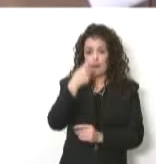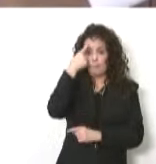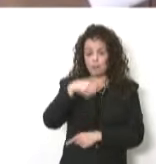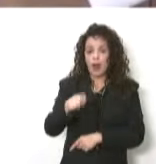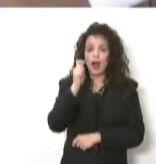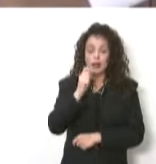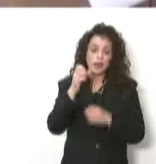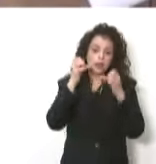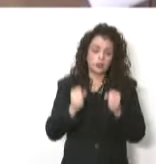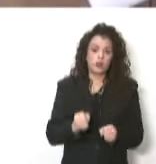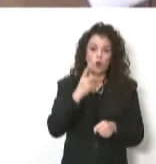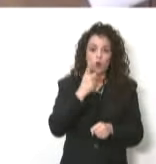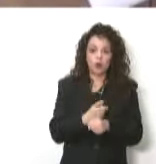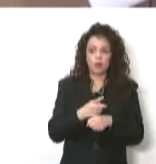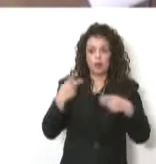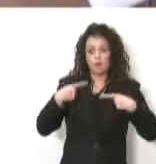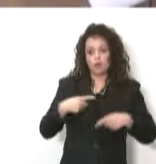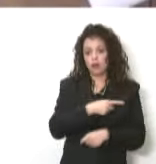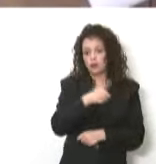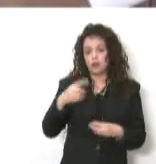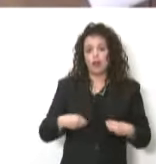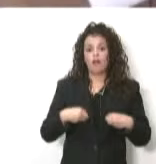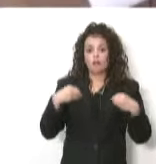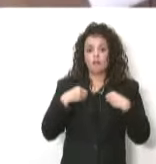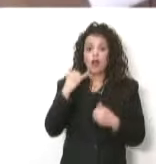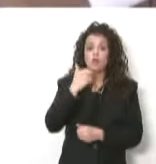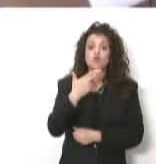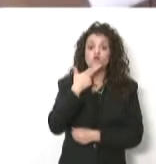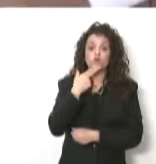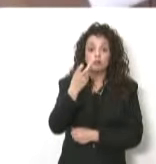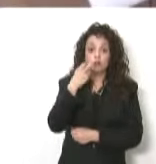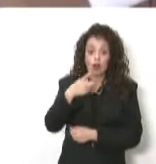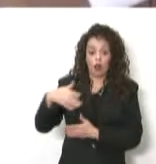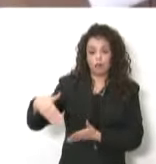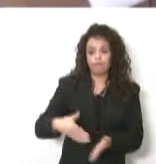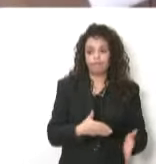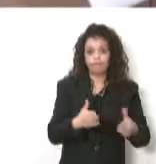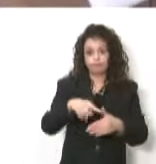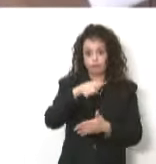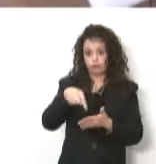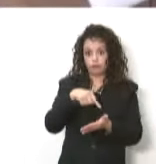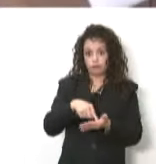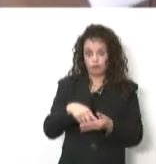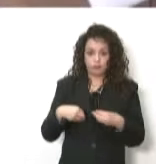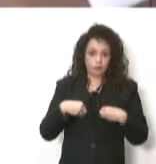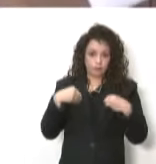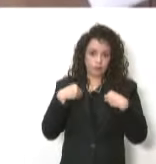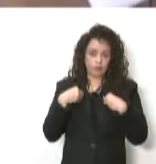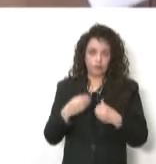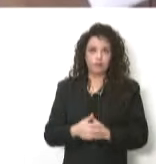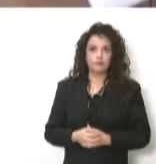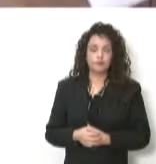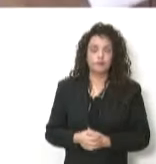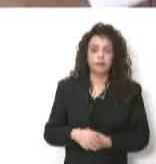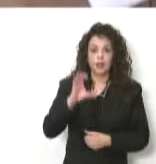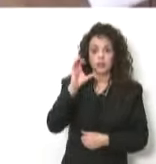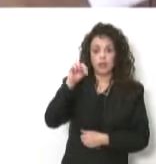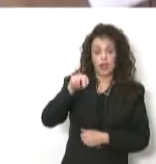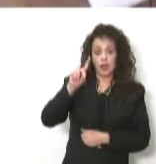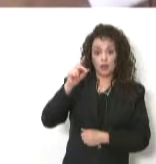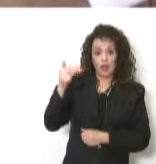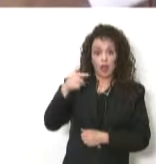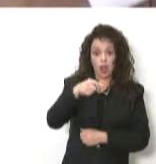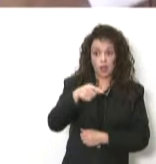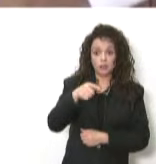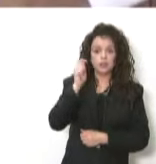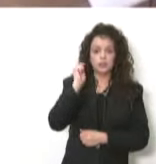la seguridad de los habitantes y los usuarios de esa zona. Cabe recordar que los instrumentos que emite CNDH no